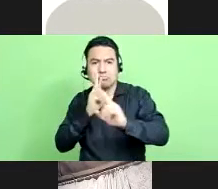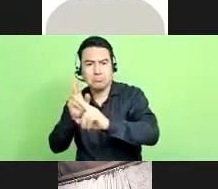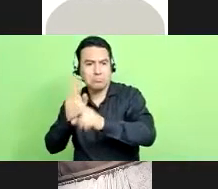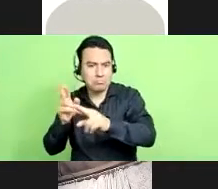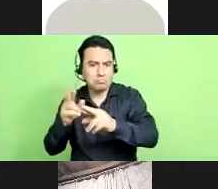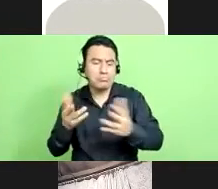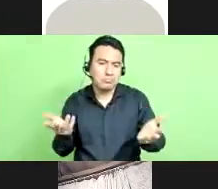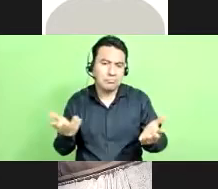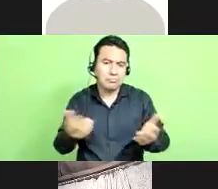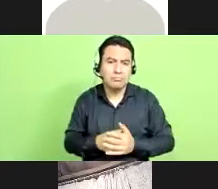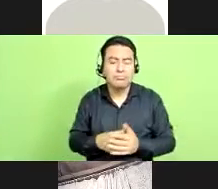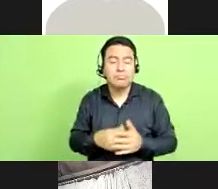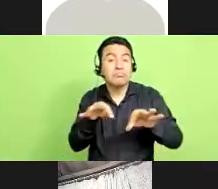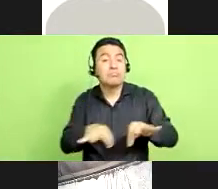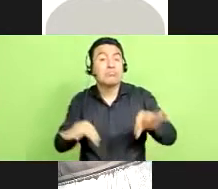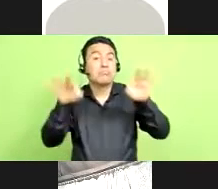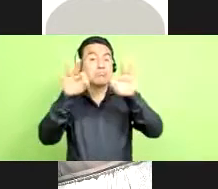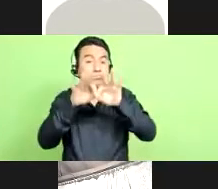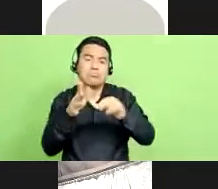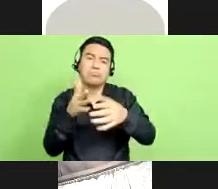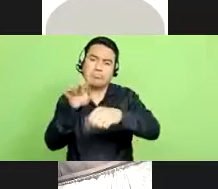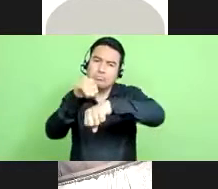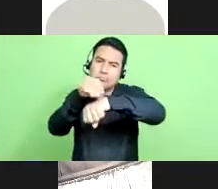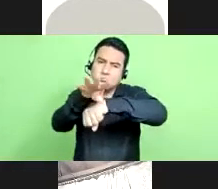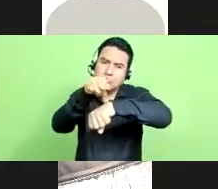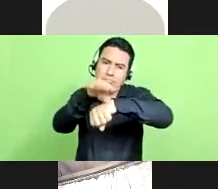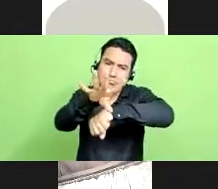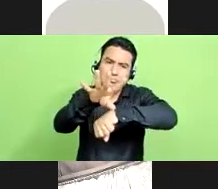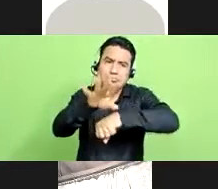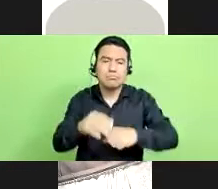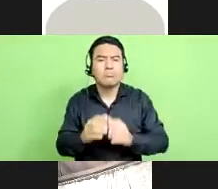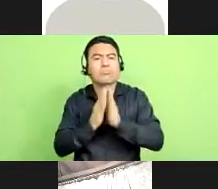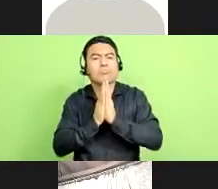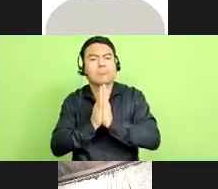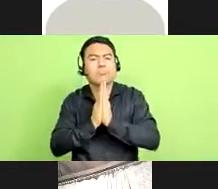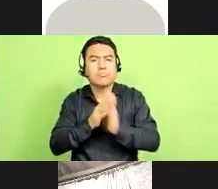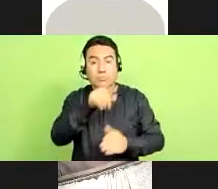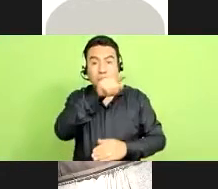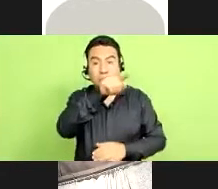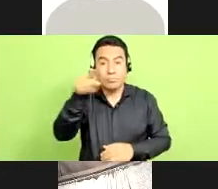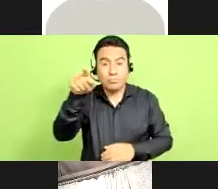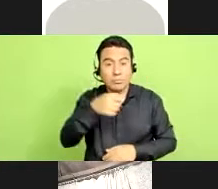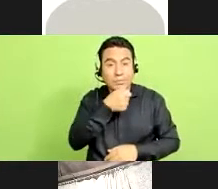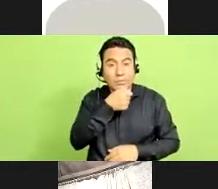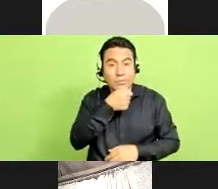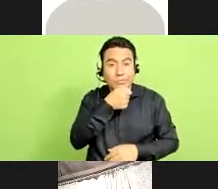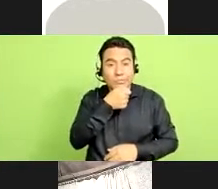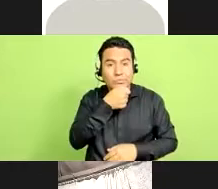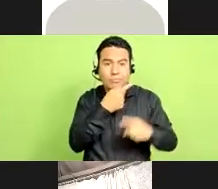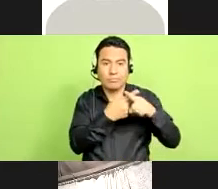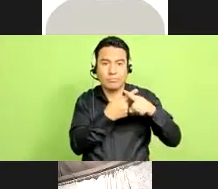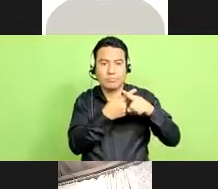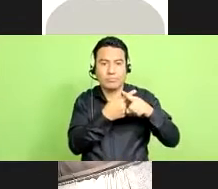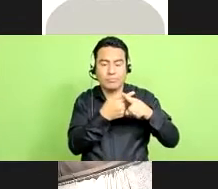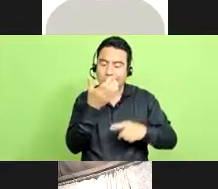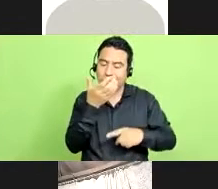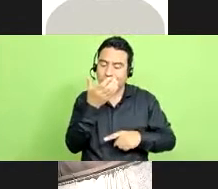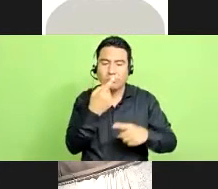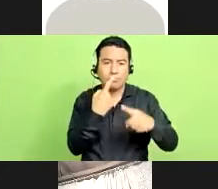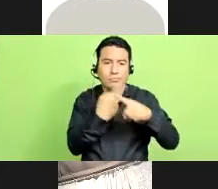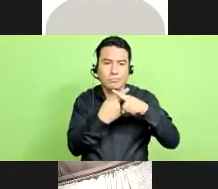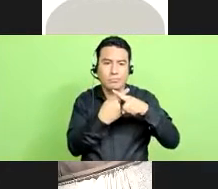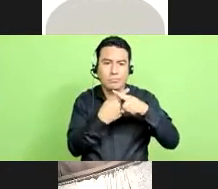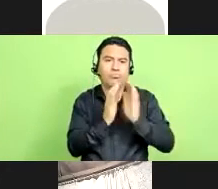principal recomendación es no activarlos a los audios no activar los vídeos para poder